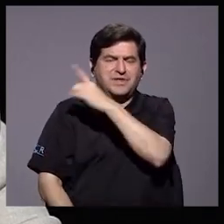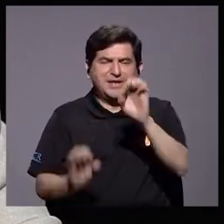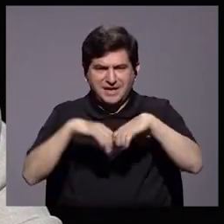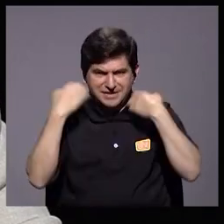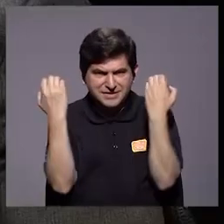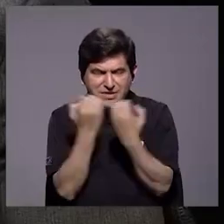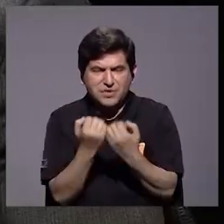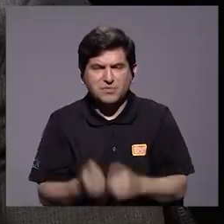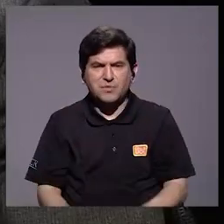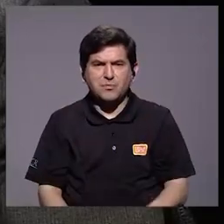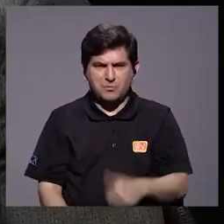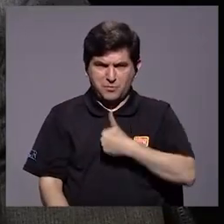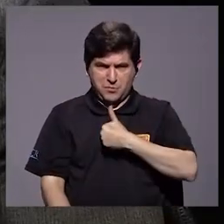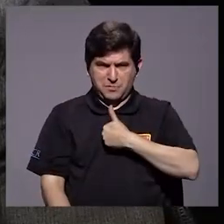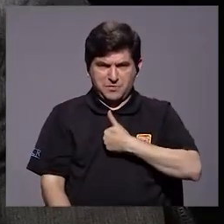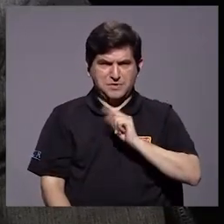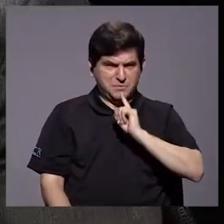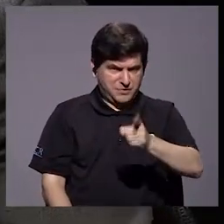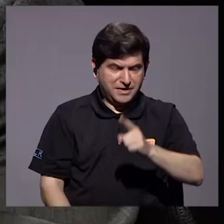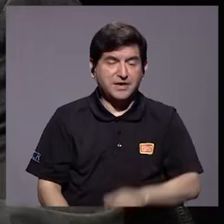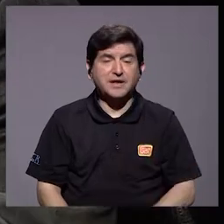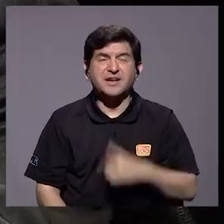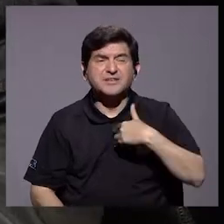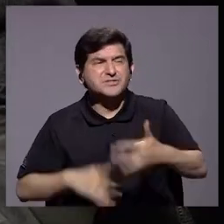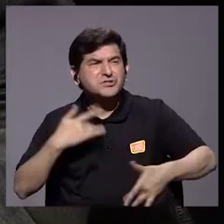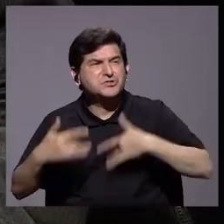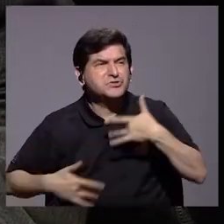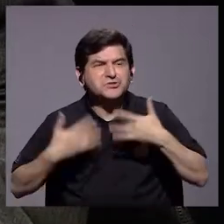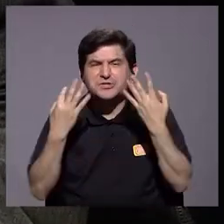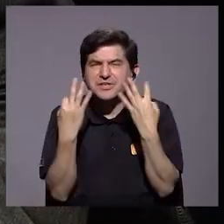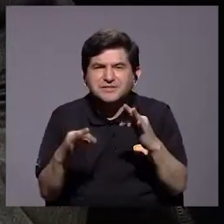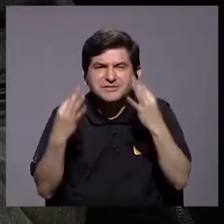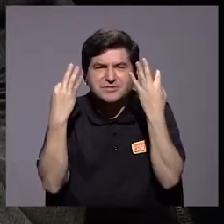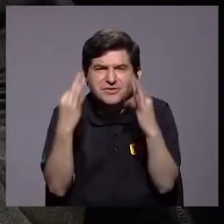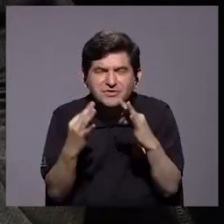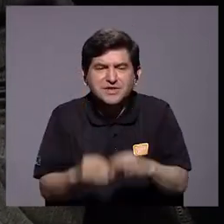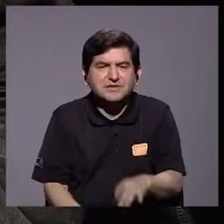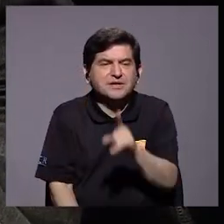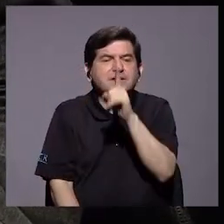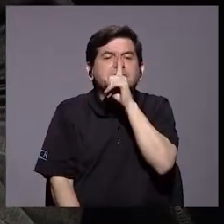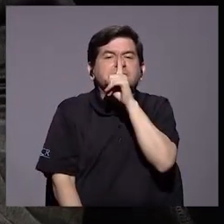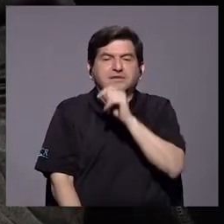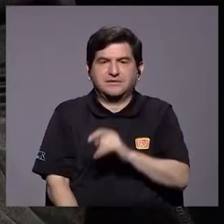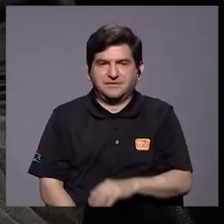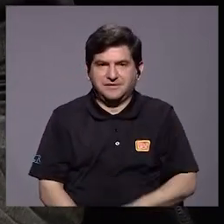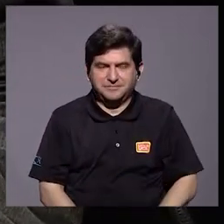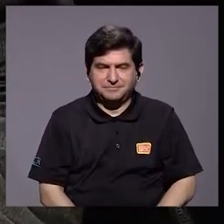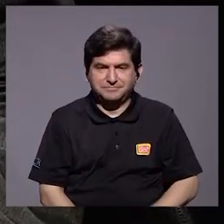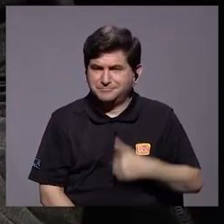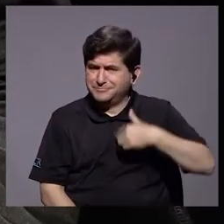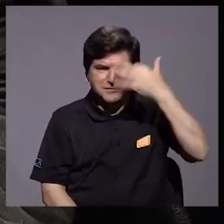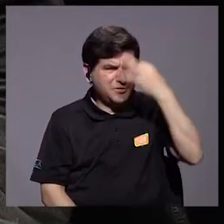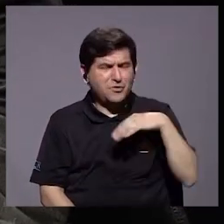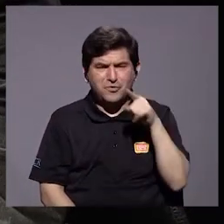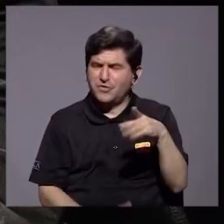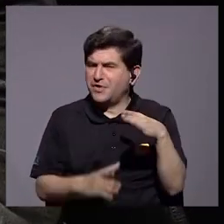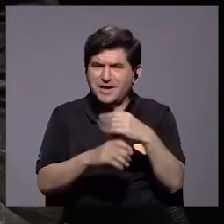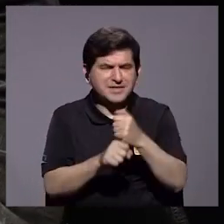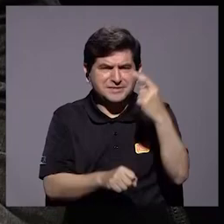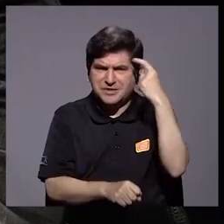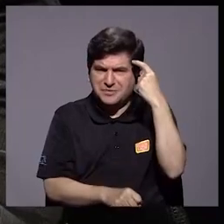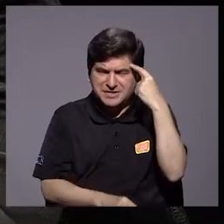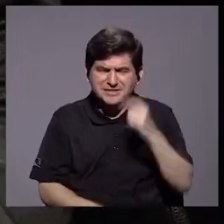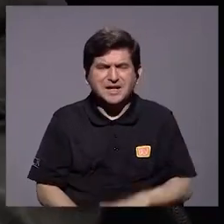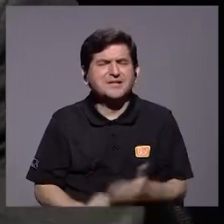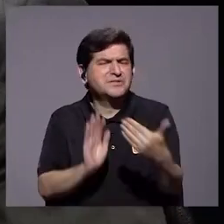equipo claro pero pero yo lo que siento es que quisieron callarlo no creo que lo haya hecho